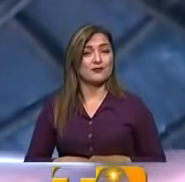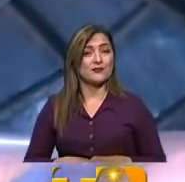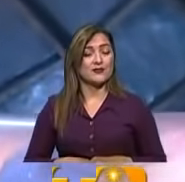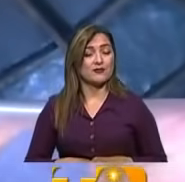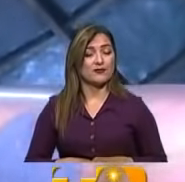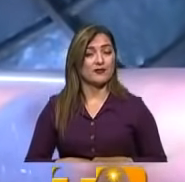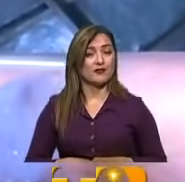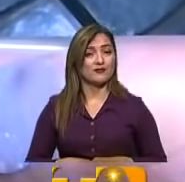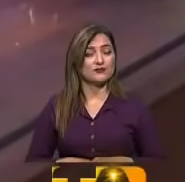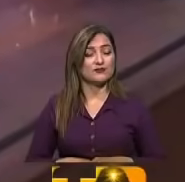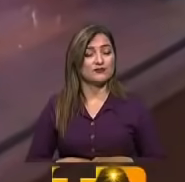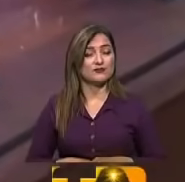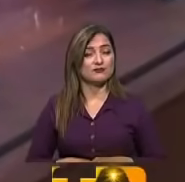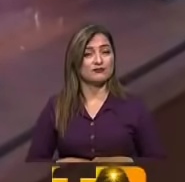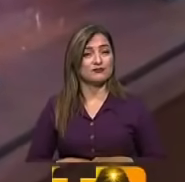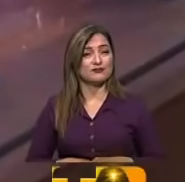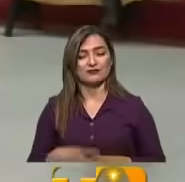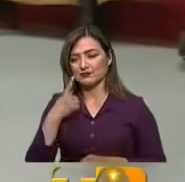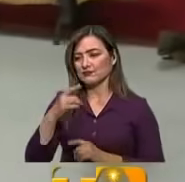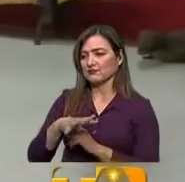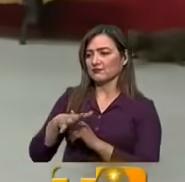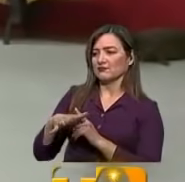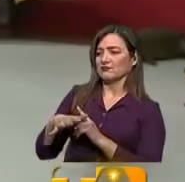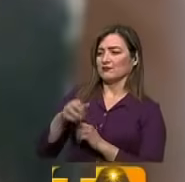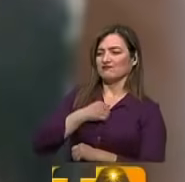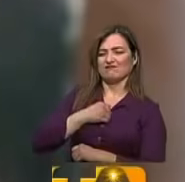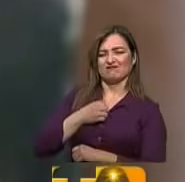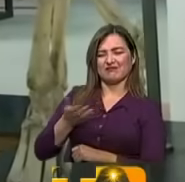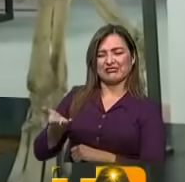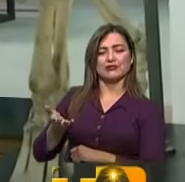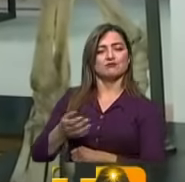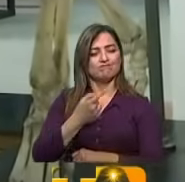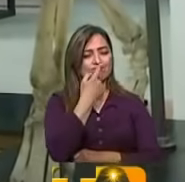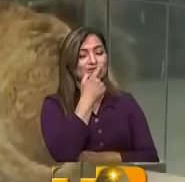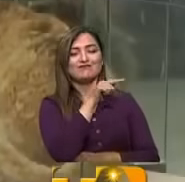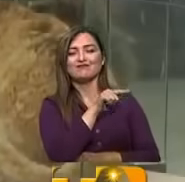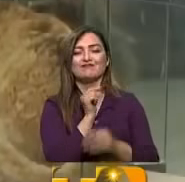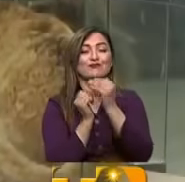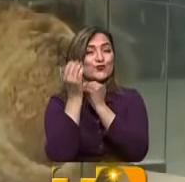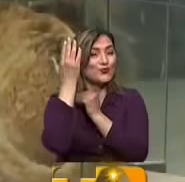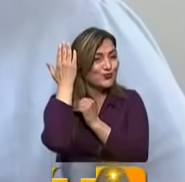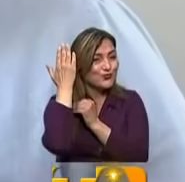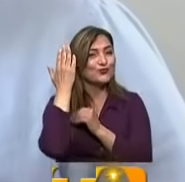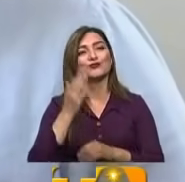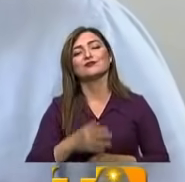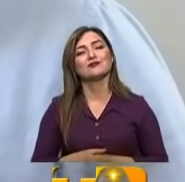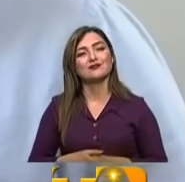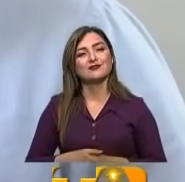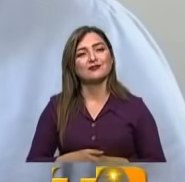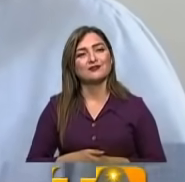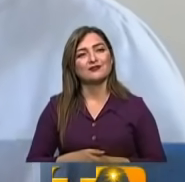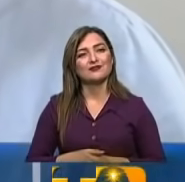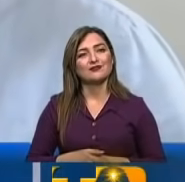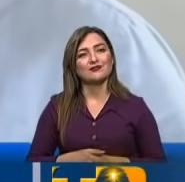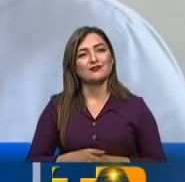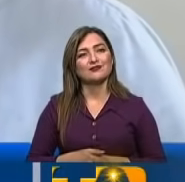Pero así como hemos regresado a ver el patrimonio ambiental, también nos hemos interesado por el patrimonio histórico. El extrañar este